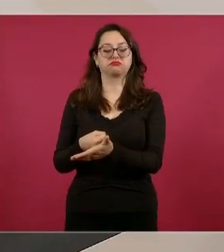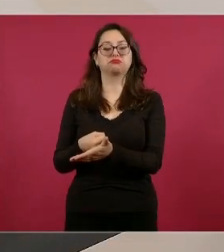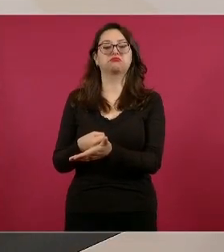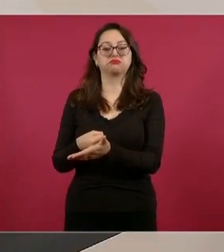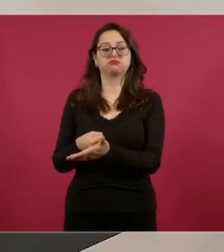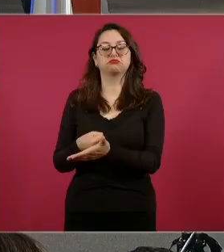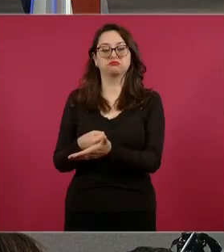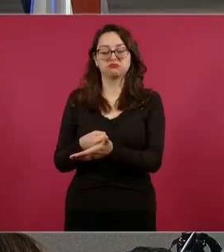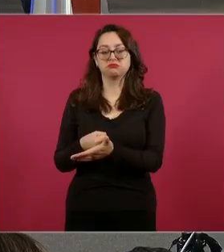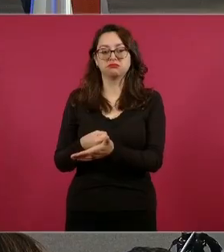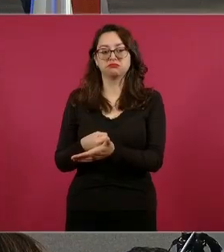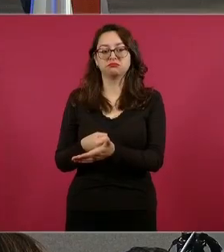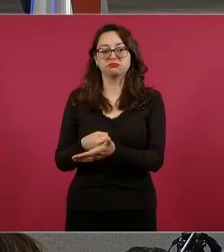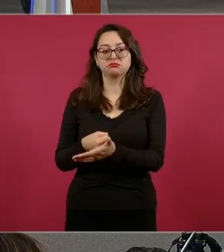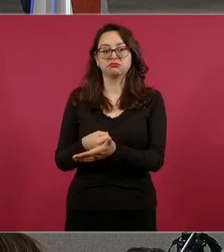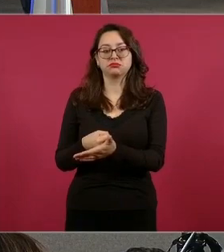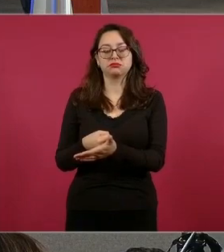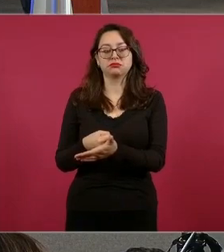con